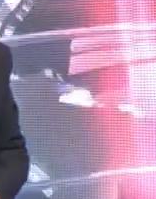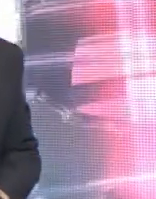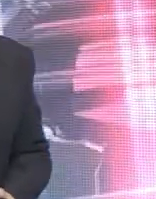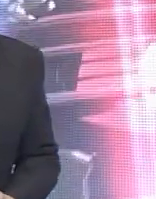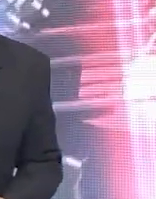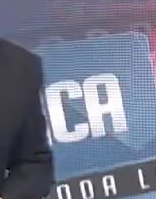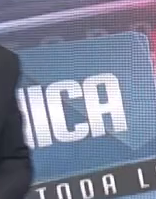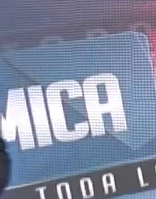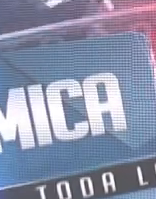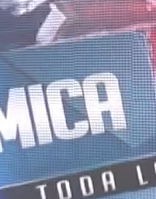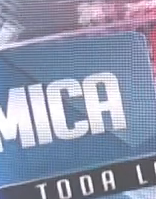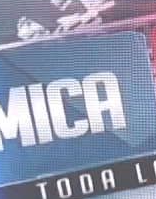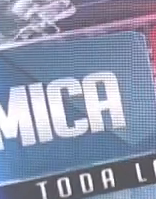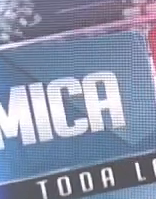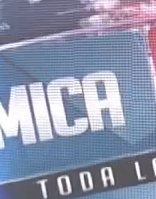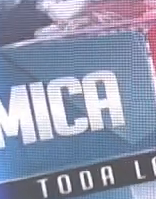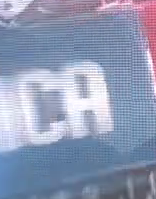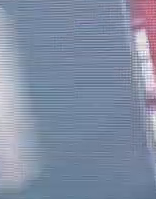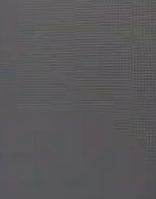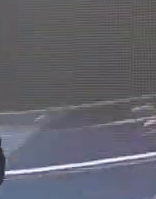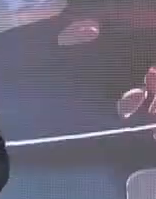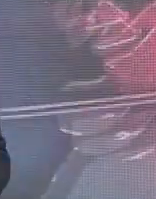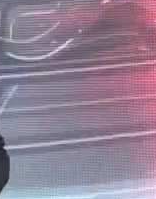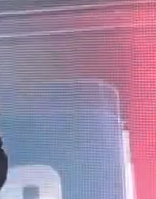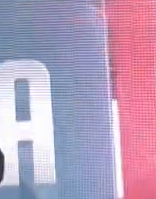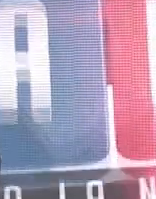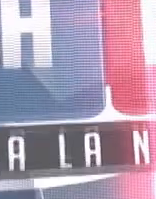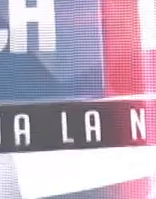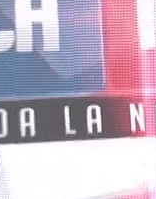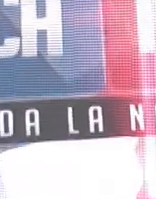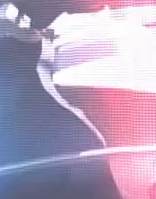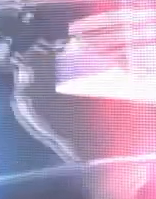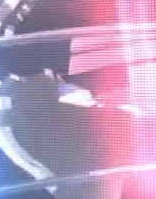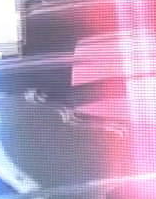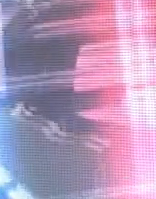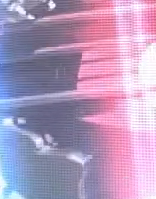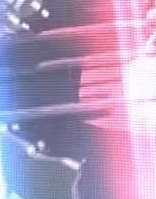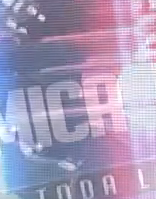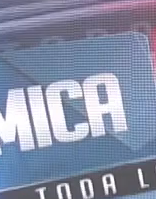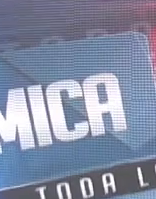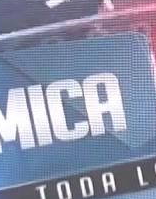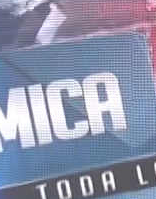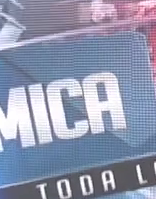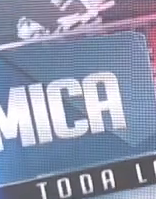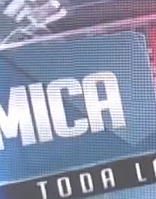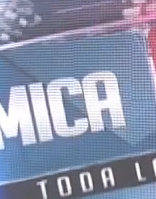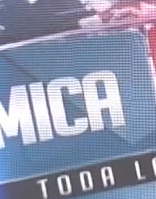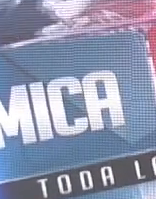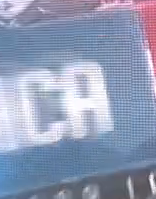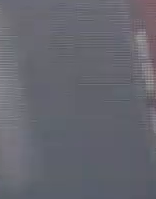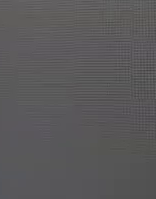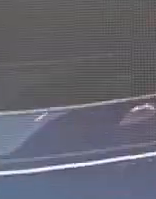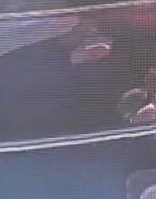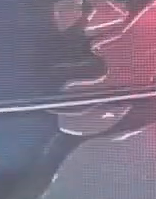sería la apertura, la inauguración? Bueno, la ministra ha estado trabajando arduamente en esto, desde su